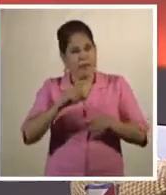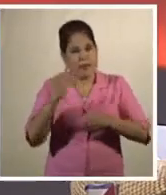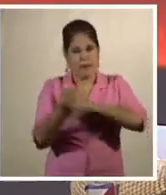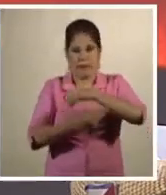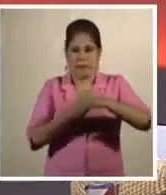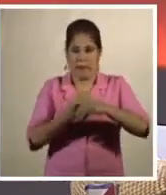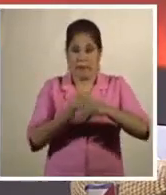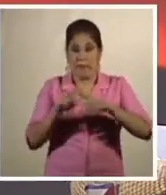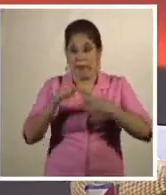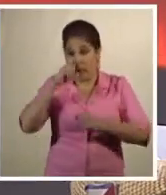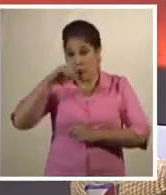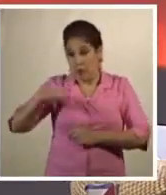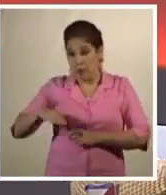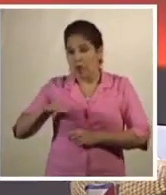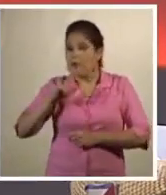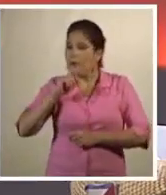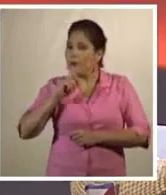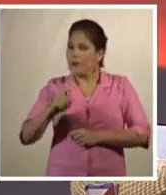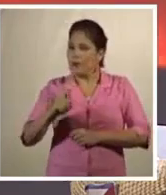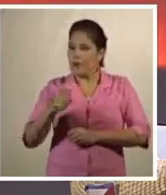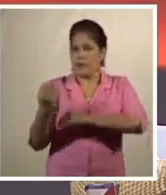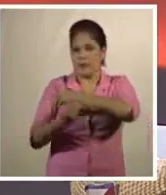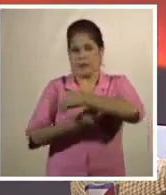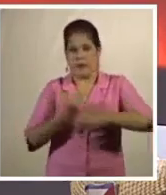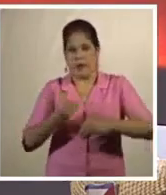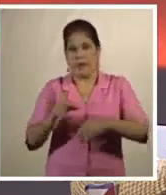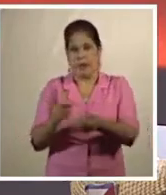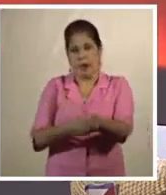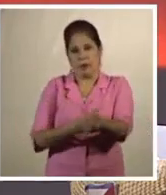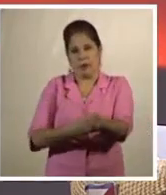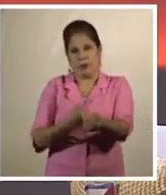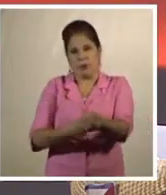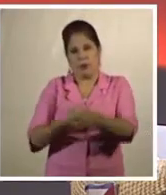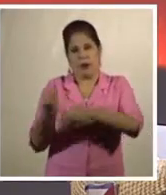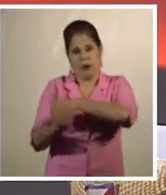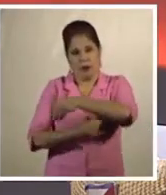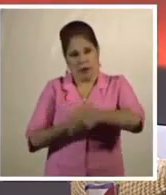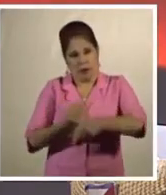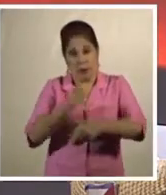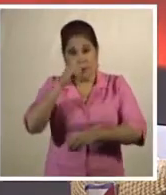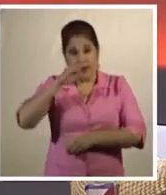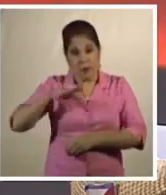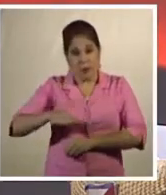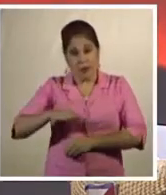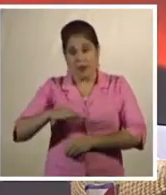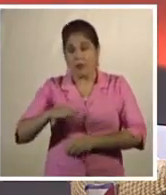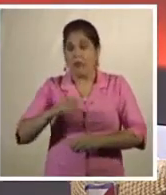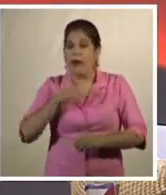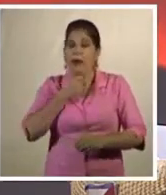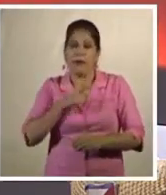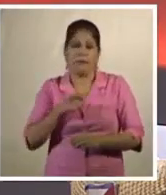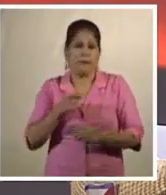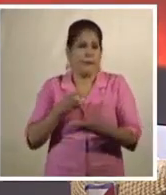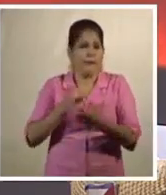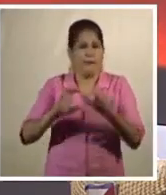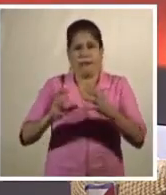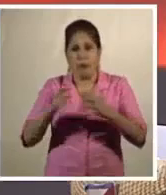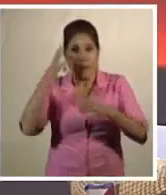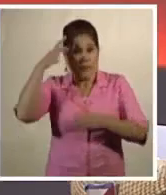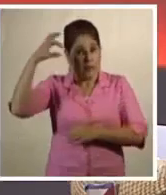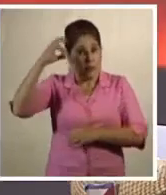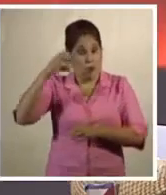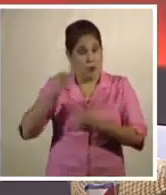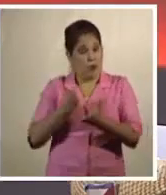nos desestructuran los cambios pero los niños los de su estructuras mucho más diré que son más digamos que su seguridad su